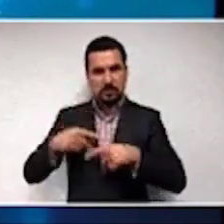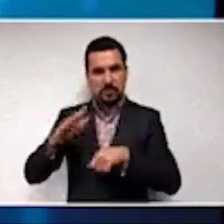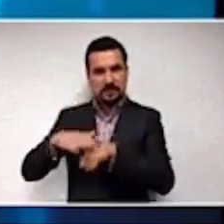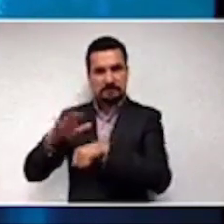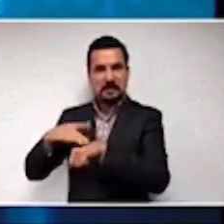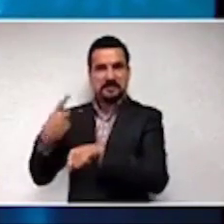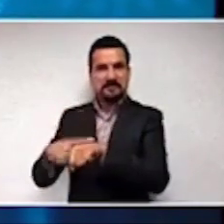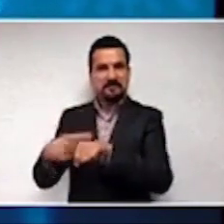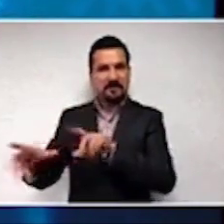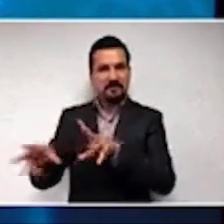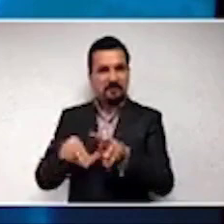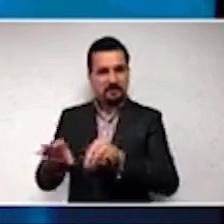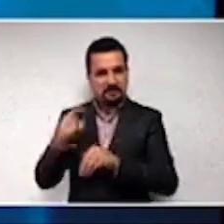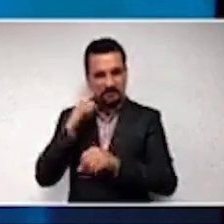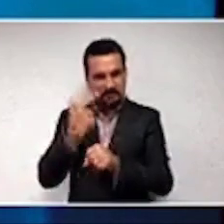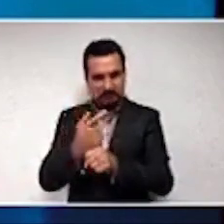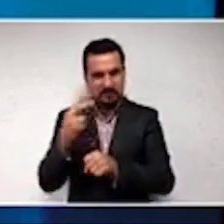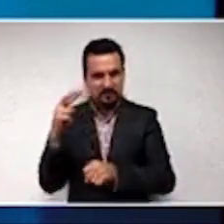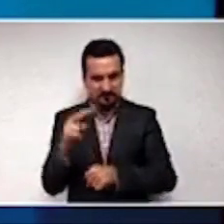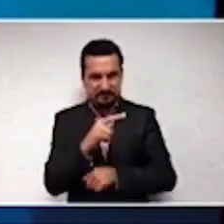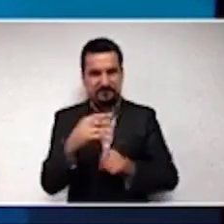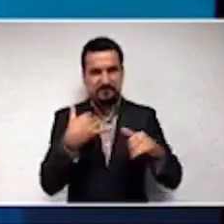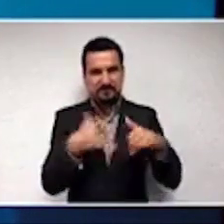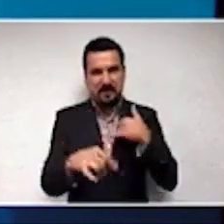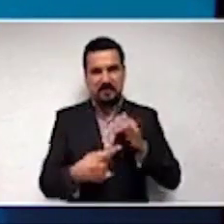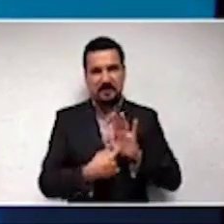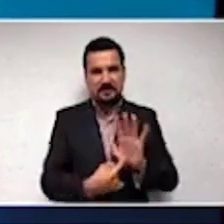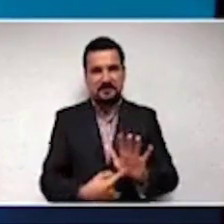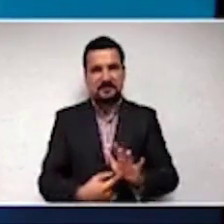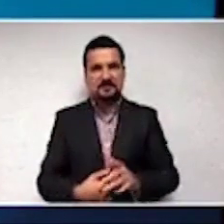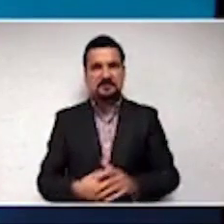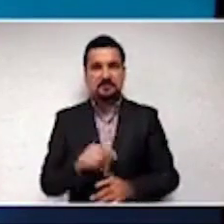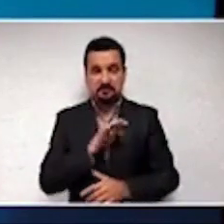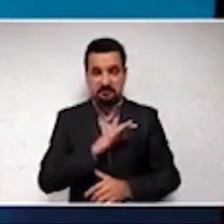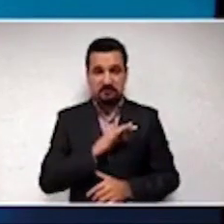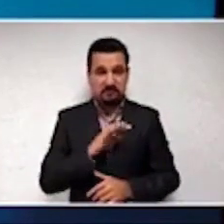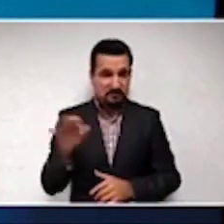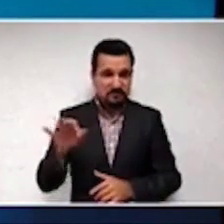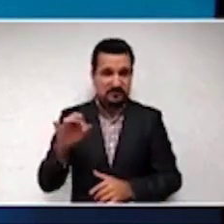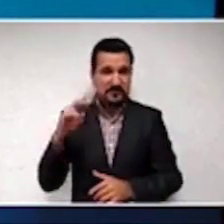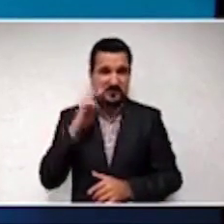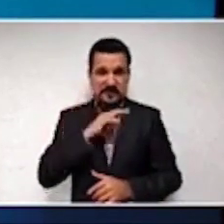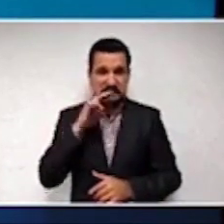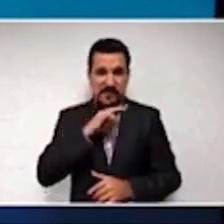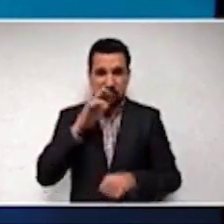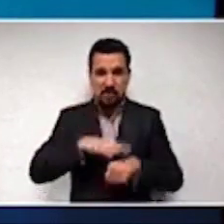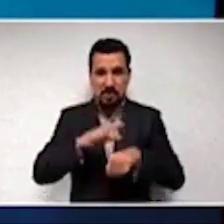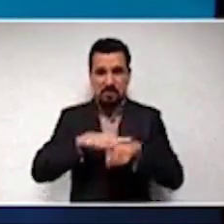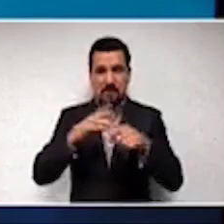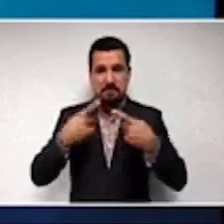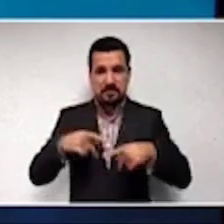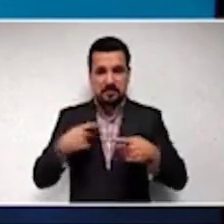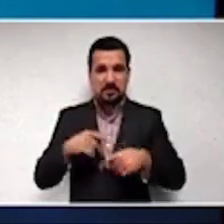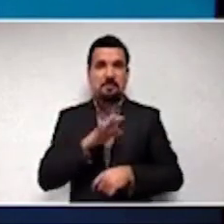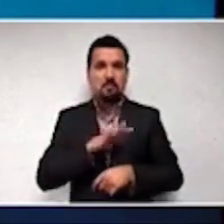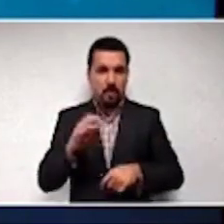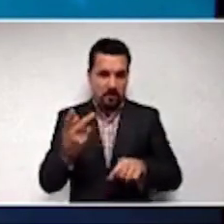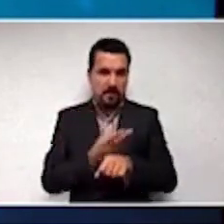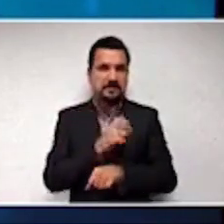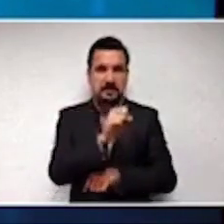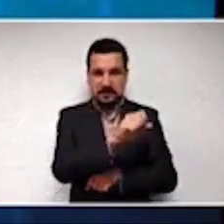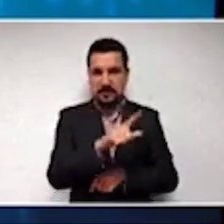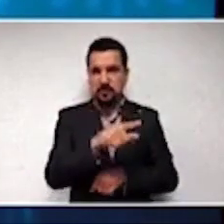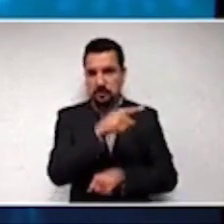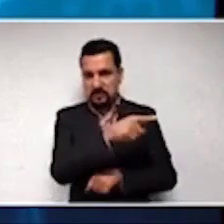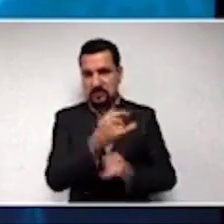contagios como tú mismo acabas de ver que potencialmente es lo que puede suceder en salud y río